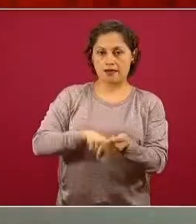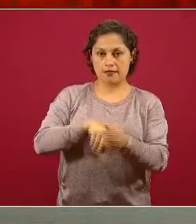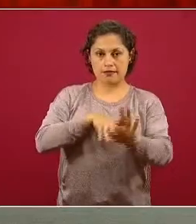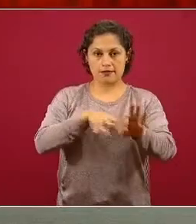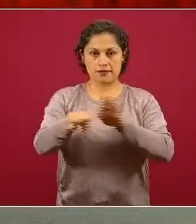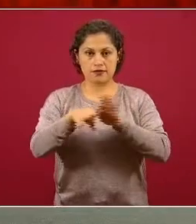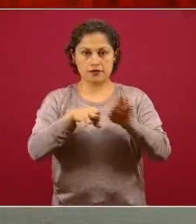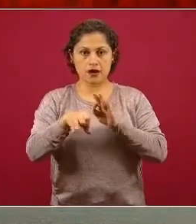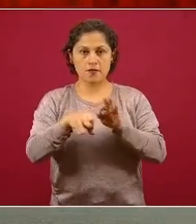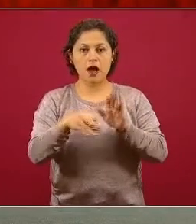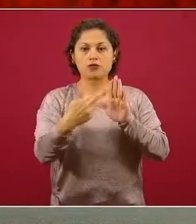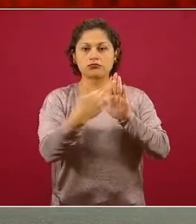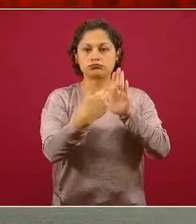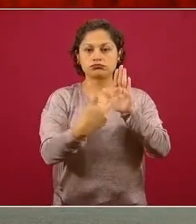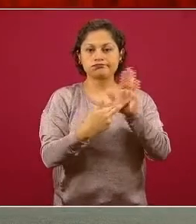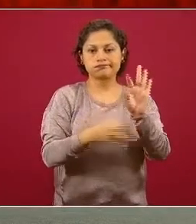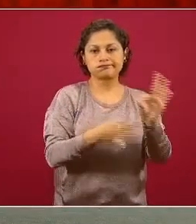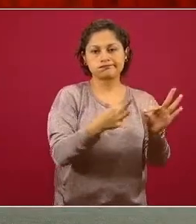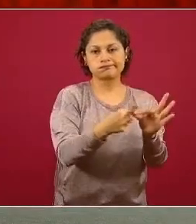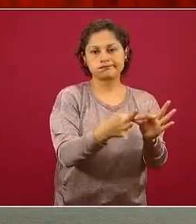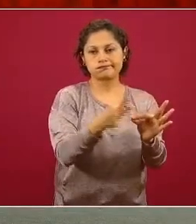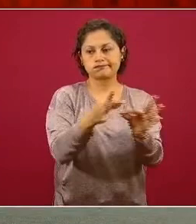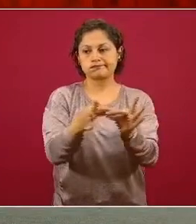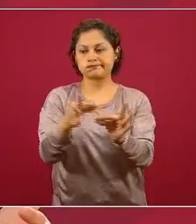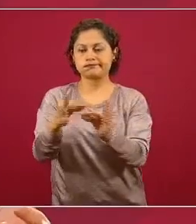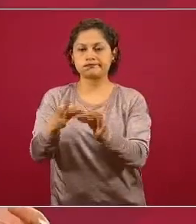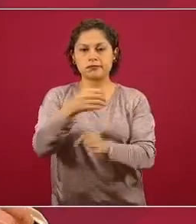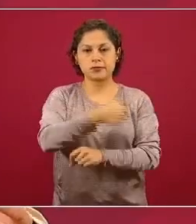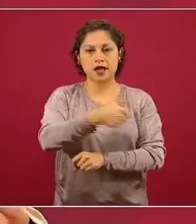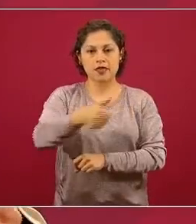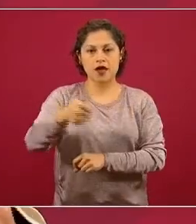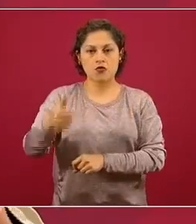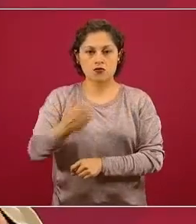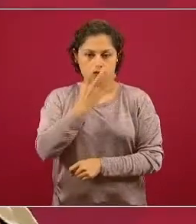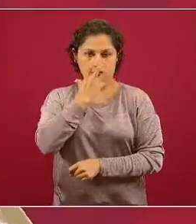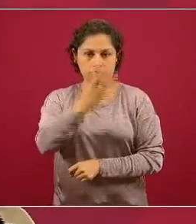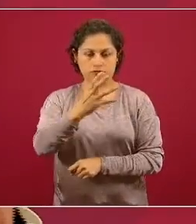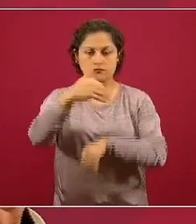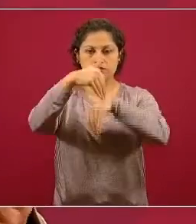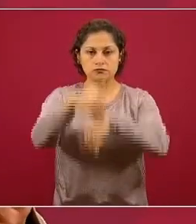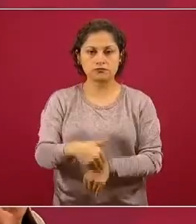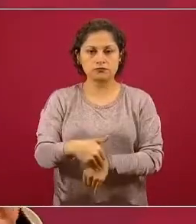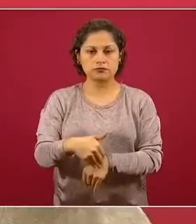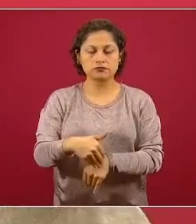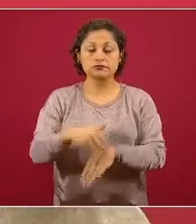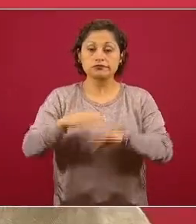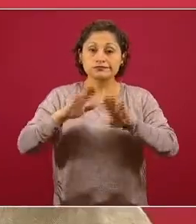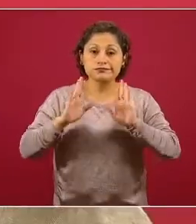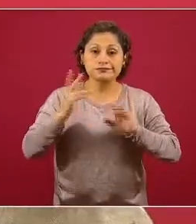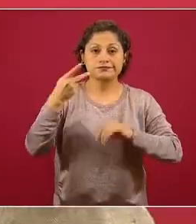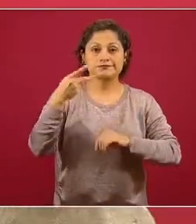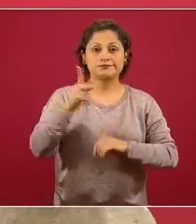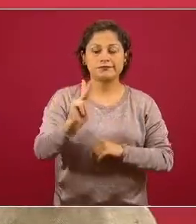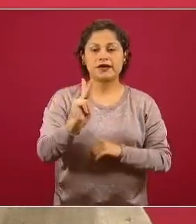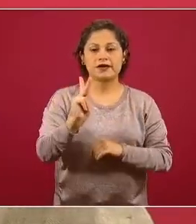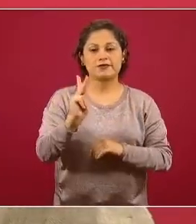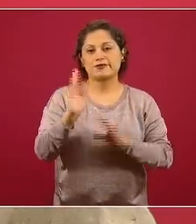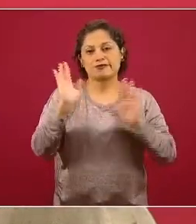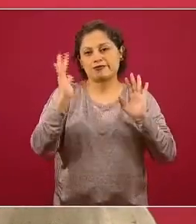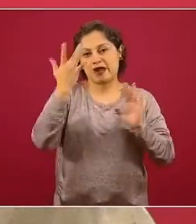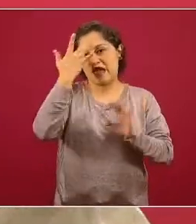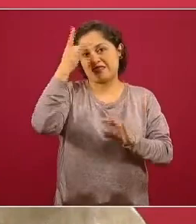del riesgo, solidaridad, etcétera, pero esto es impredecible. Entonces, esta frase que he dicho en innumerables